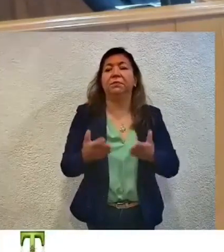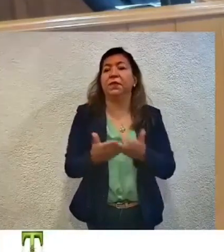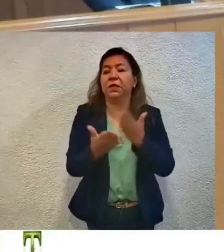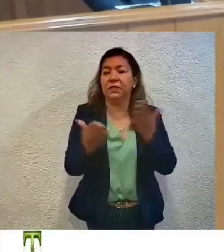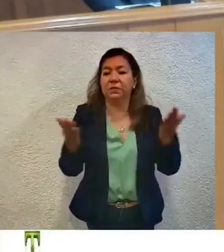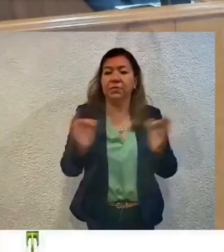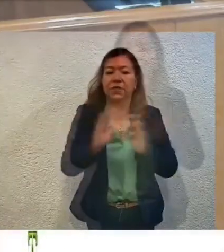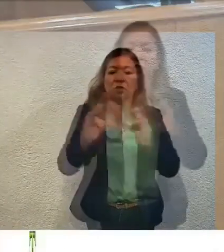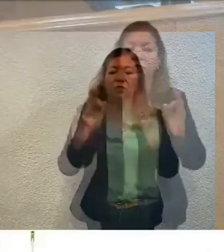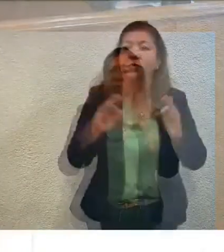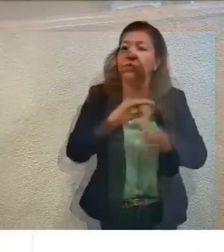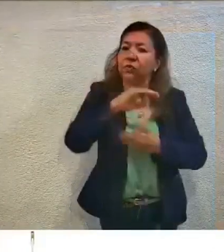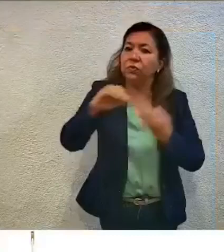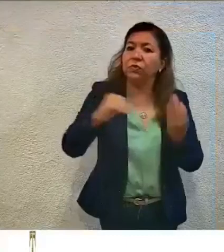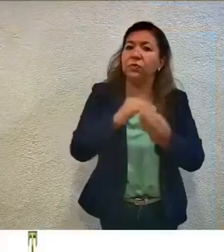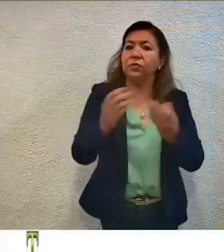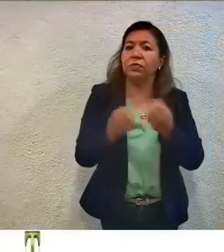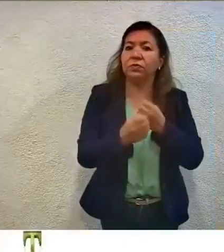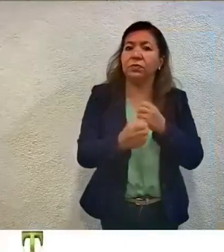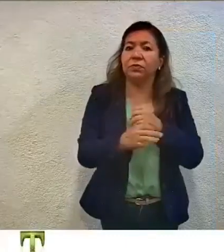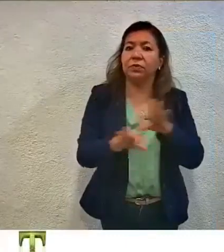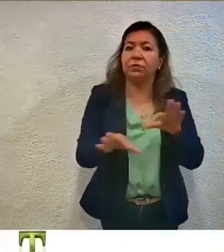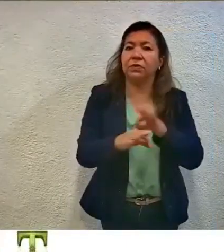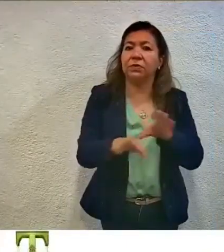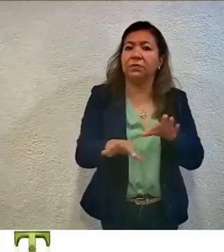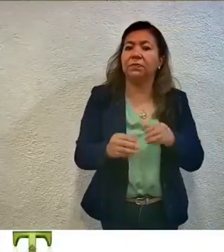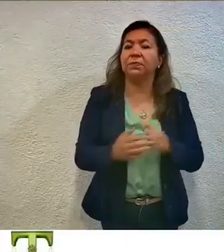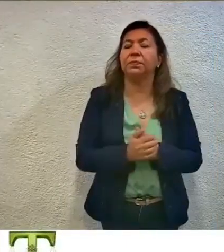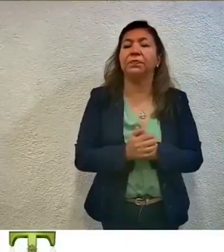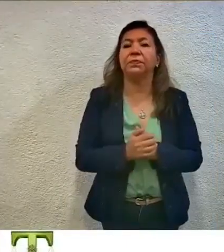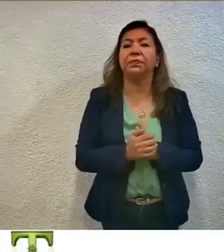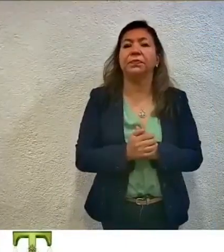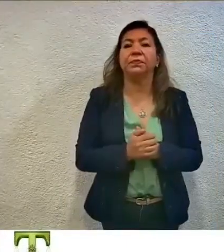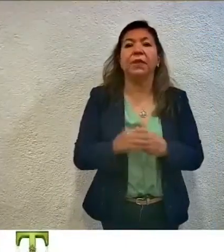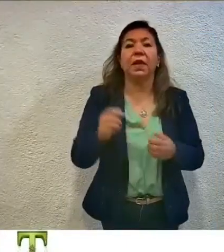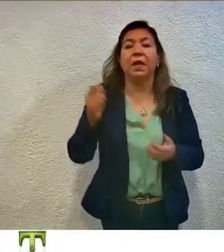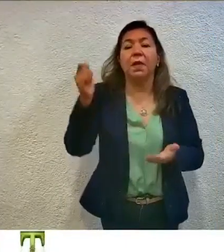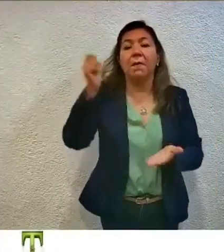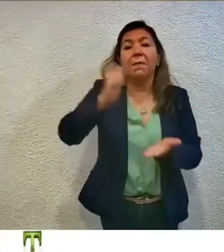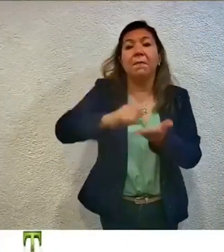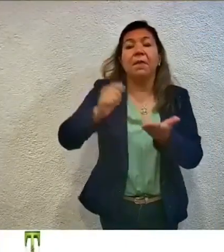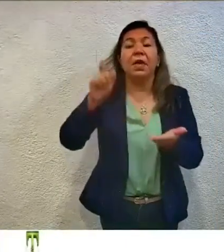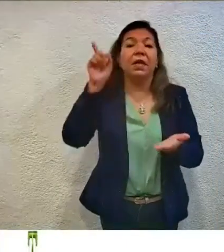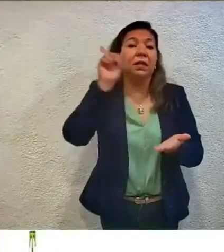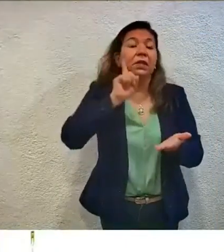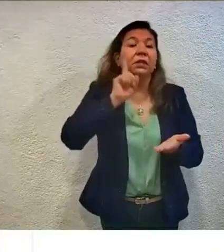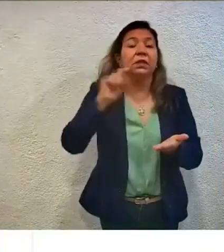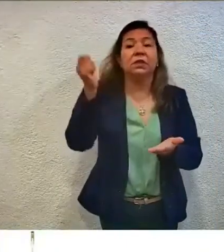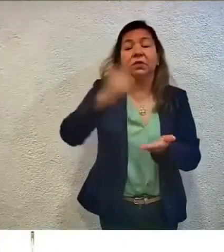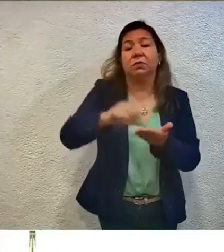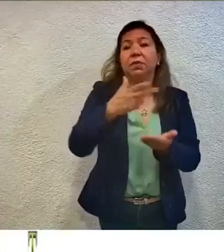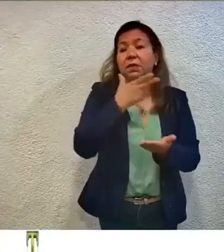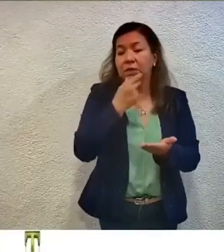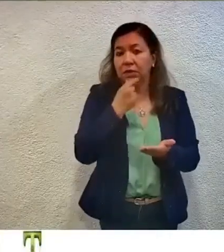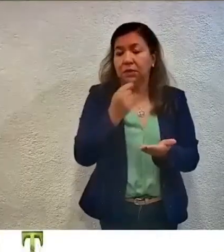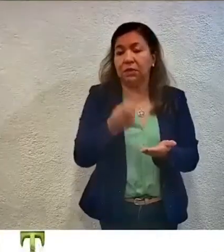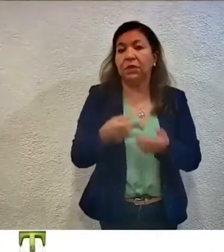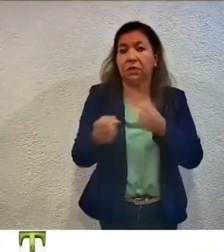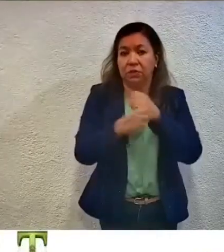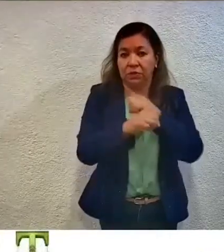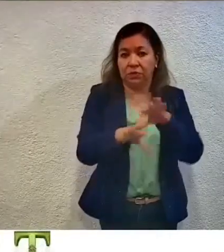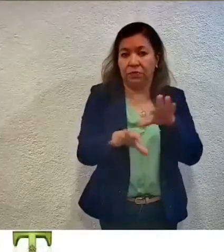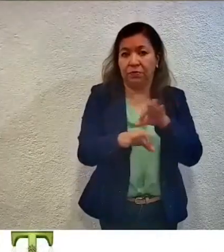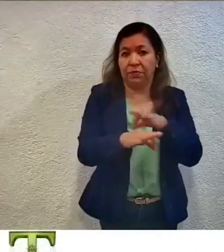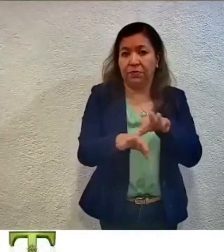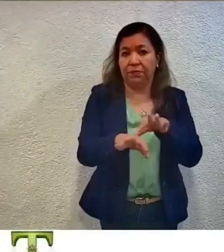sentencia. Es la cuenta del proyecto, magistradas. Gracias, secretaria. Magistradas, magistrado, está a nuestra consideración